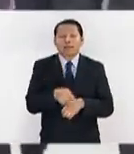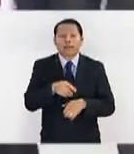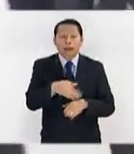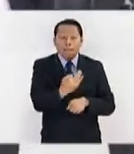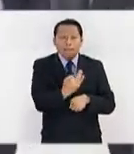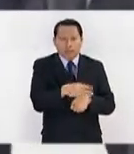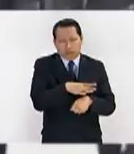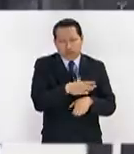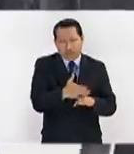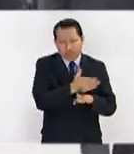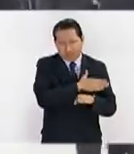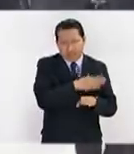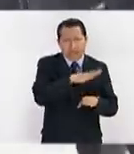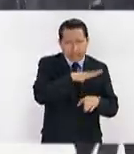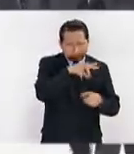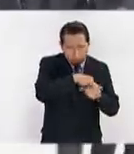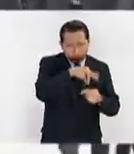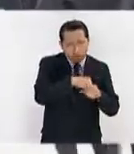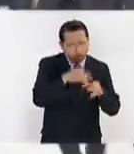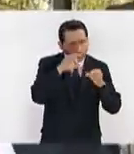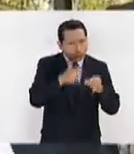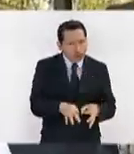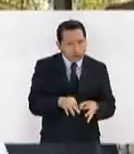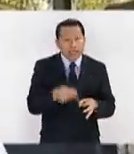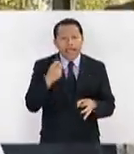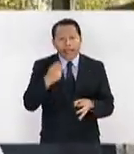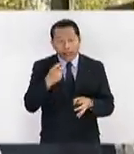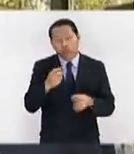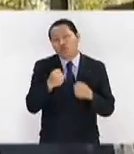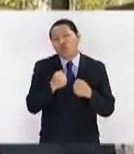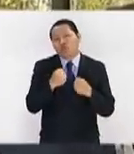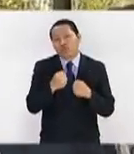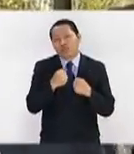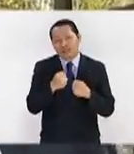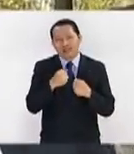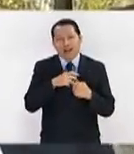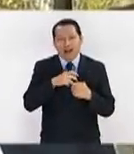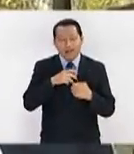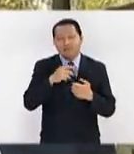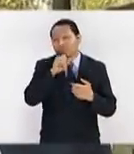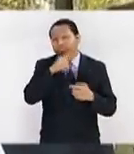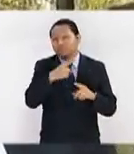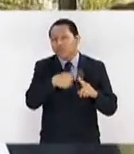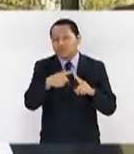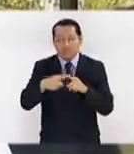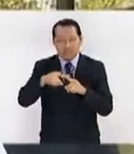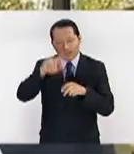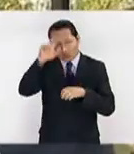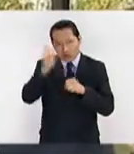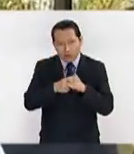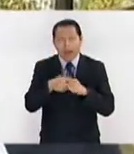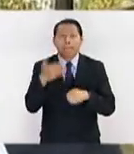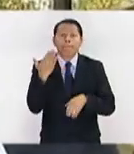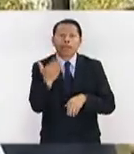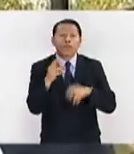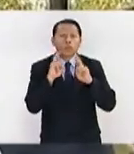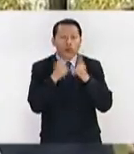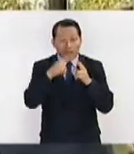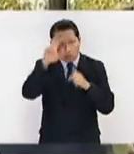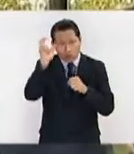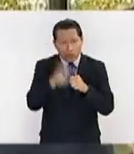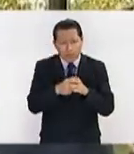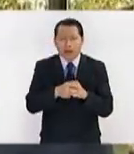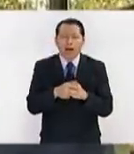elegido democráticamente, lo cual, por supuesto, estos dichos ha causado gran polémica allá en Europa. Por último, pidió a la Unión Europea que se pronuncie sobre